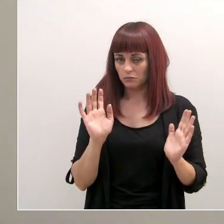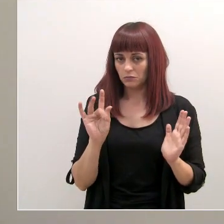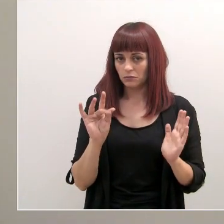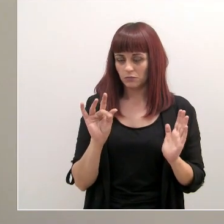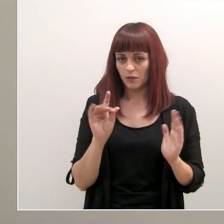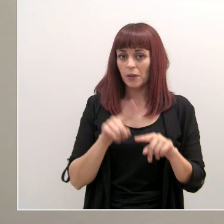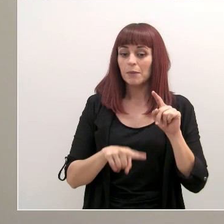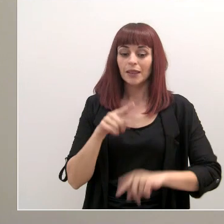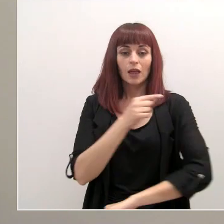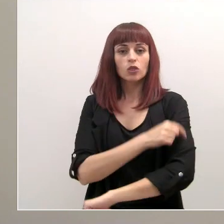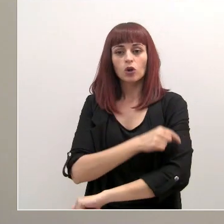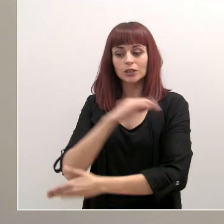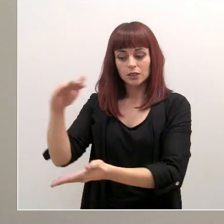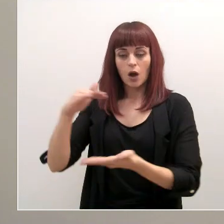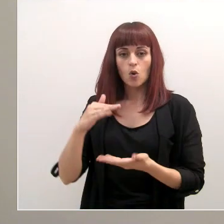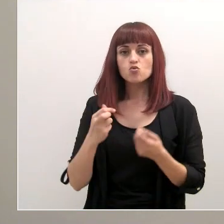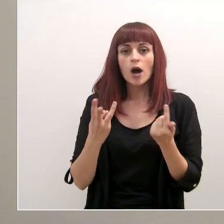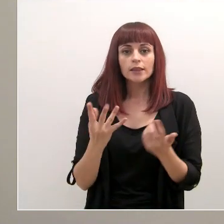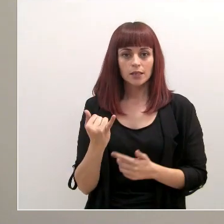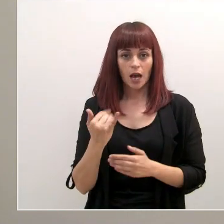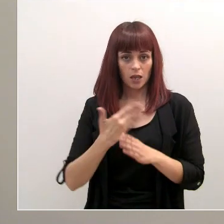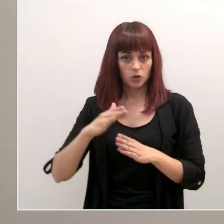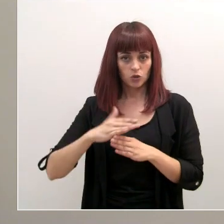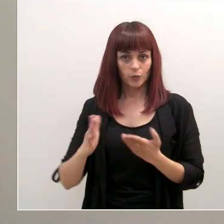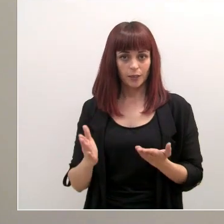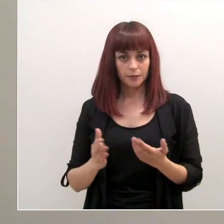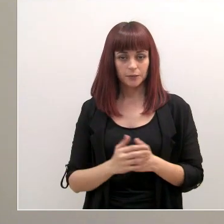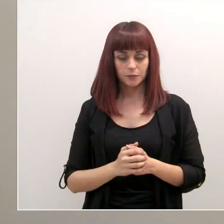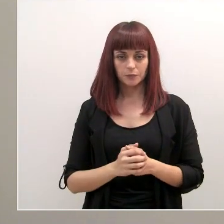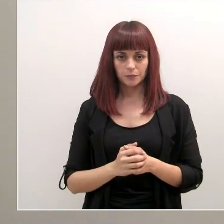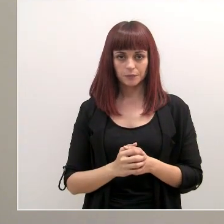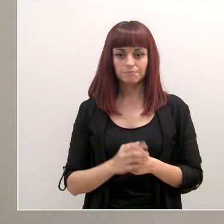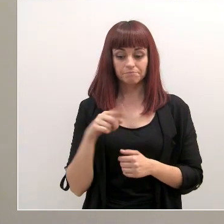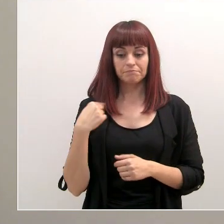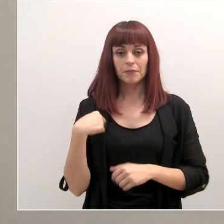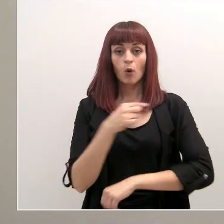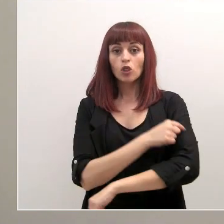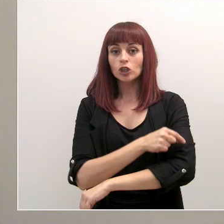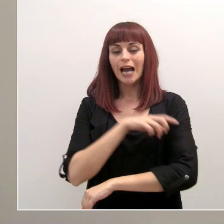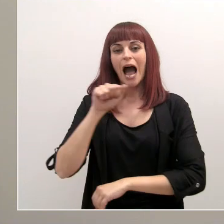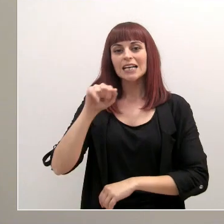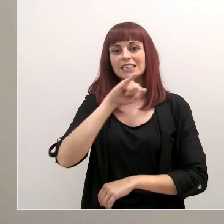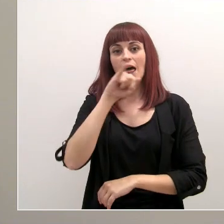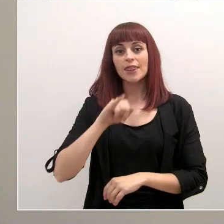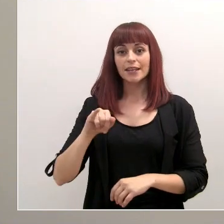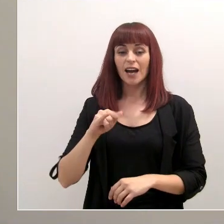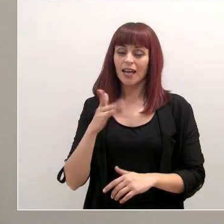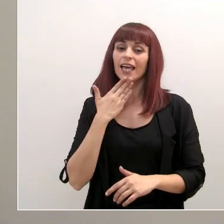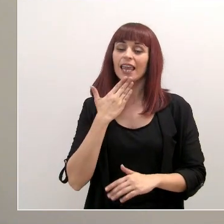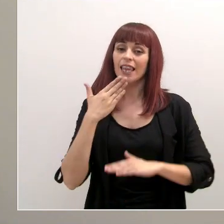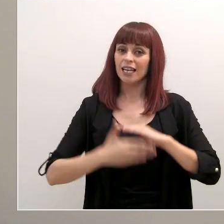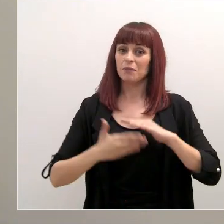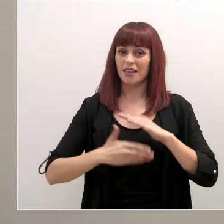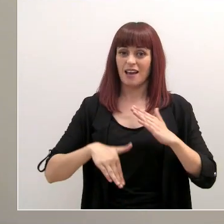las dosis que tenía disponibles y en función de que esas dosis de AstraZeneca tienen un límite de edad hasta